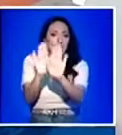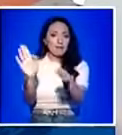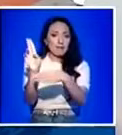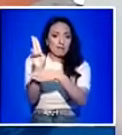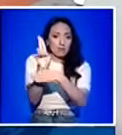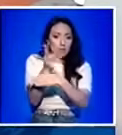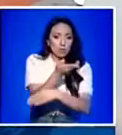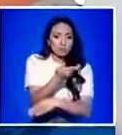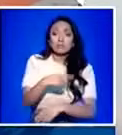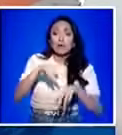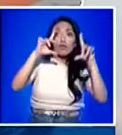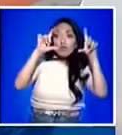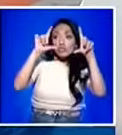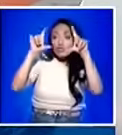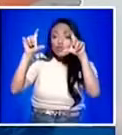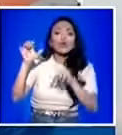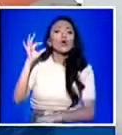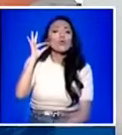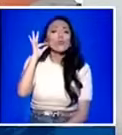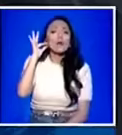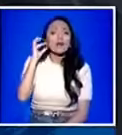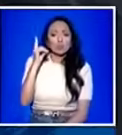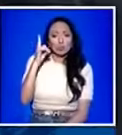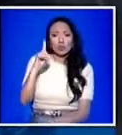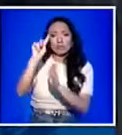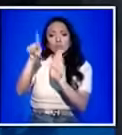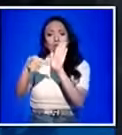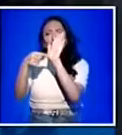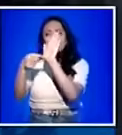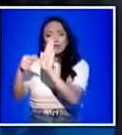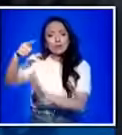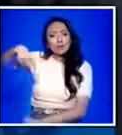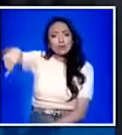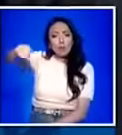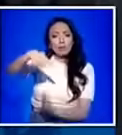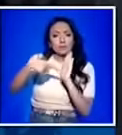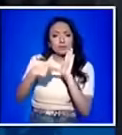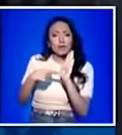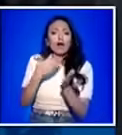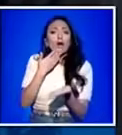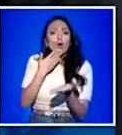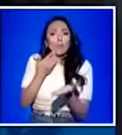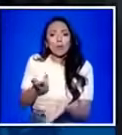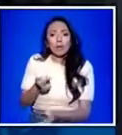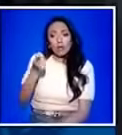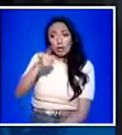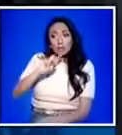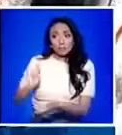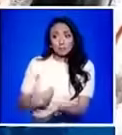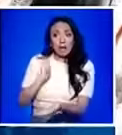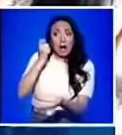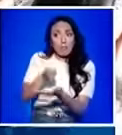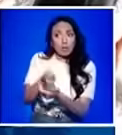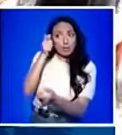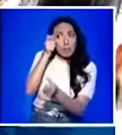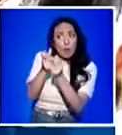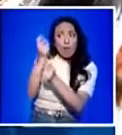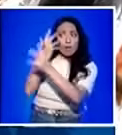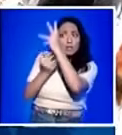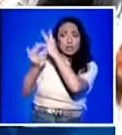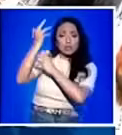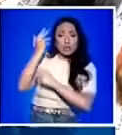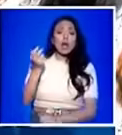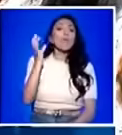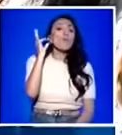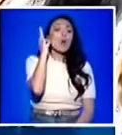escritora, fotógrafa y activista transgénero Purita Pelayo Urriola, constituye un aporte a la memoria histórica de las mujeres